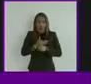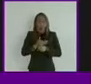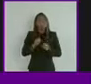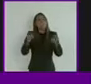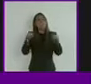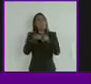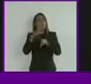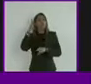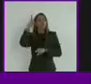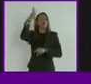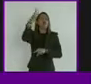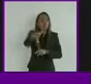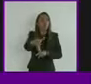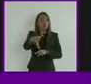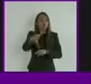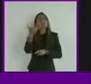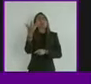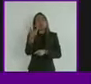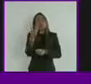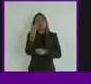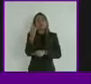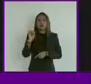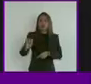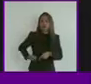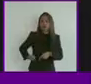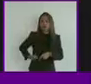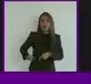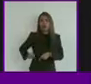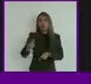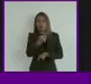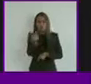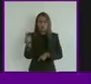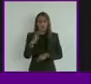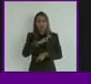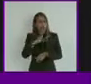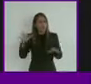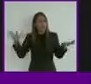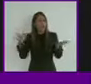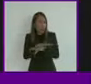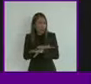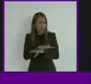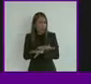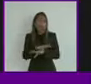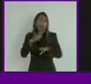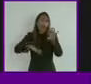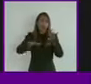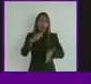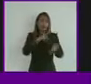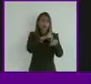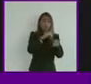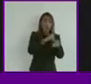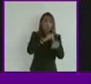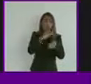ahorita son detonadores de lo que se va necesitando en la sociedad. Tenemos estadísticas muy reales que en algún punto va a